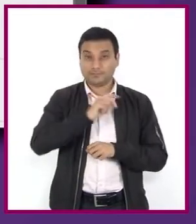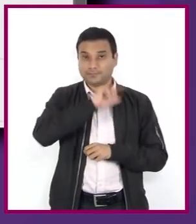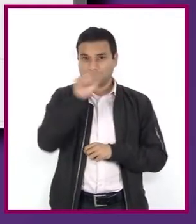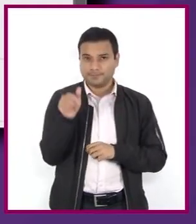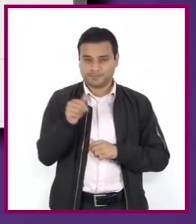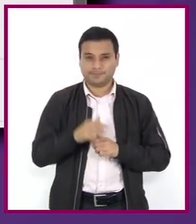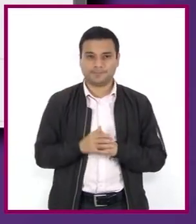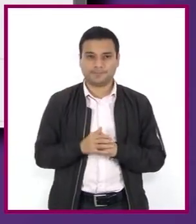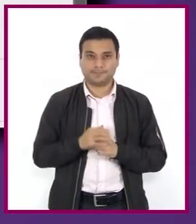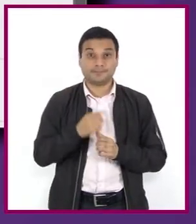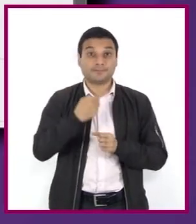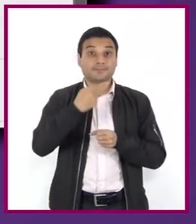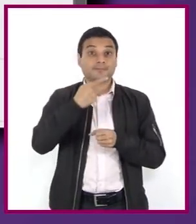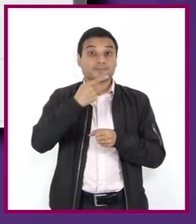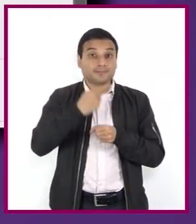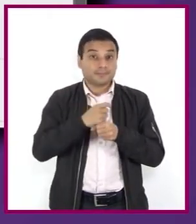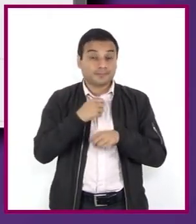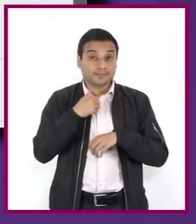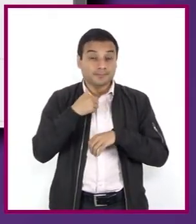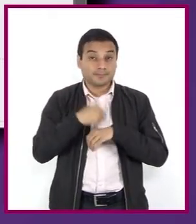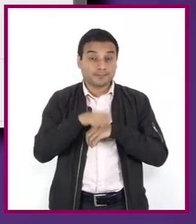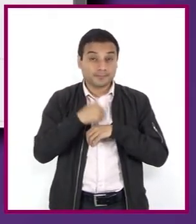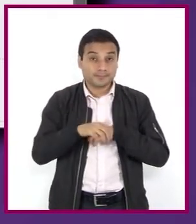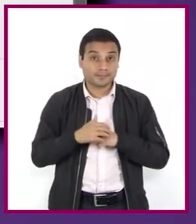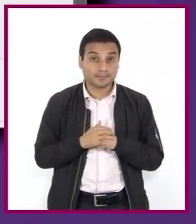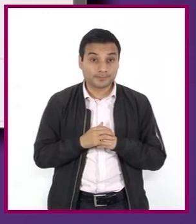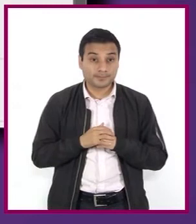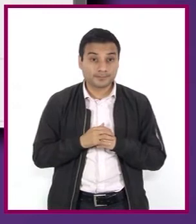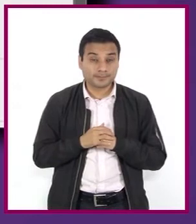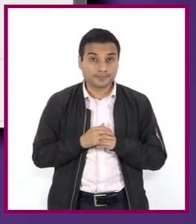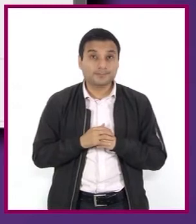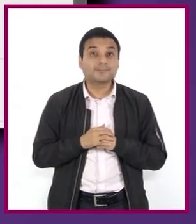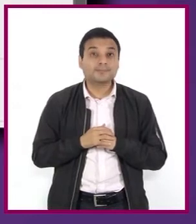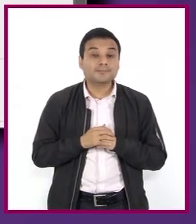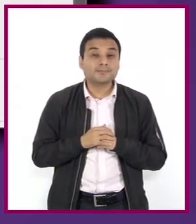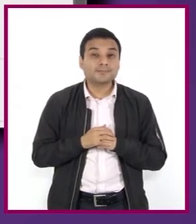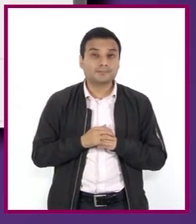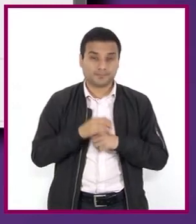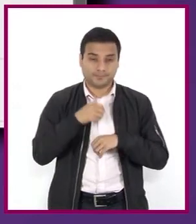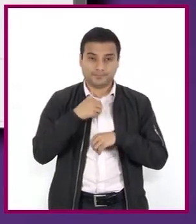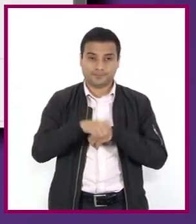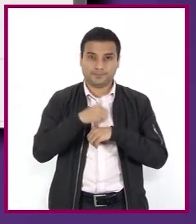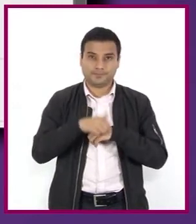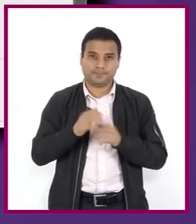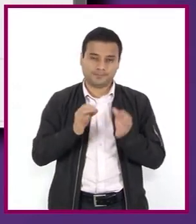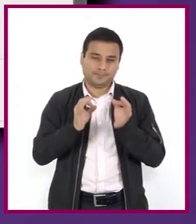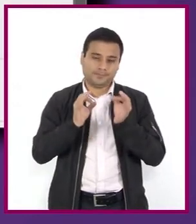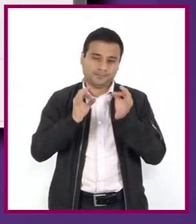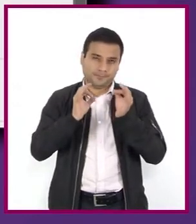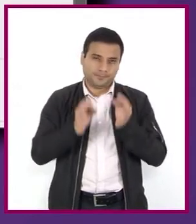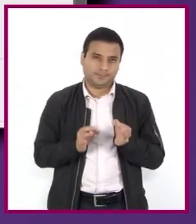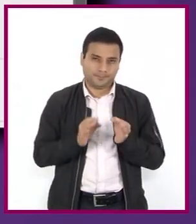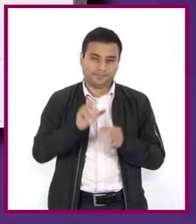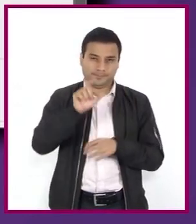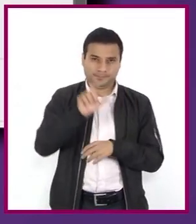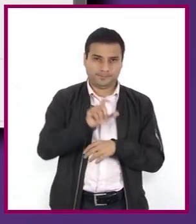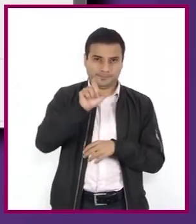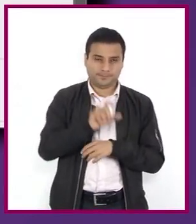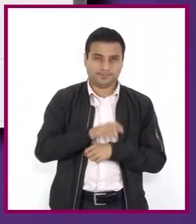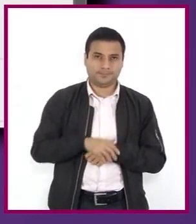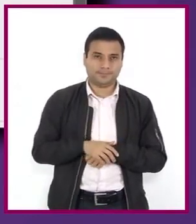el primer valor de la operación, en este caso elegiremos que sea el valor que tiene X en esa fila, es